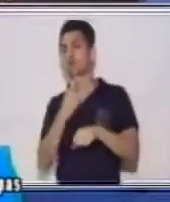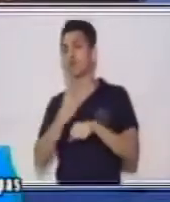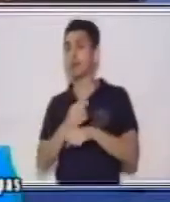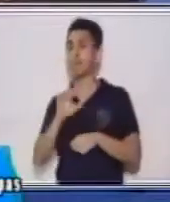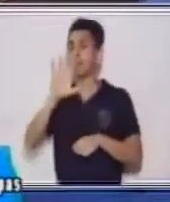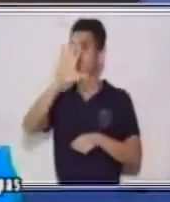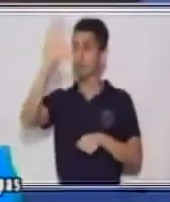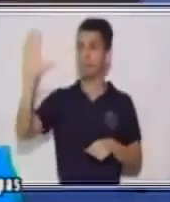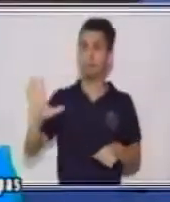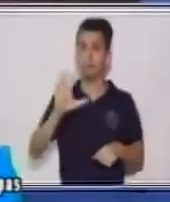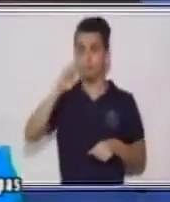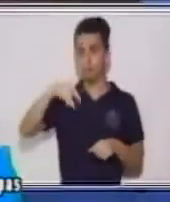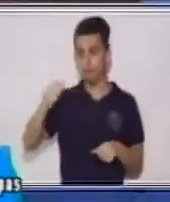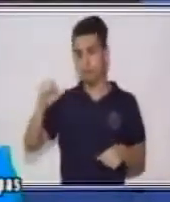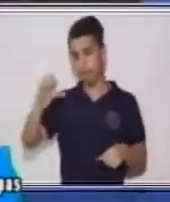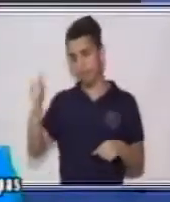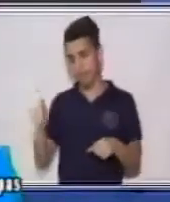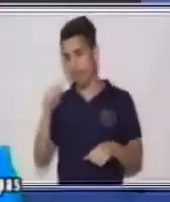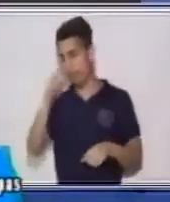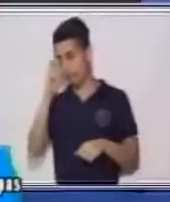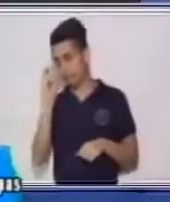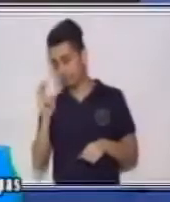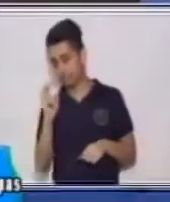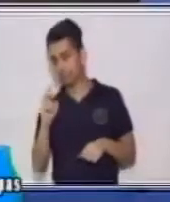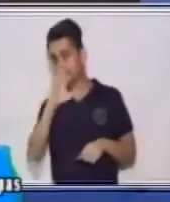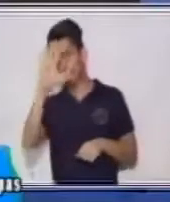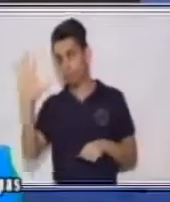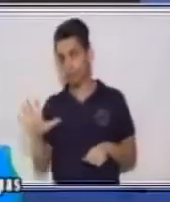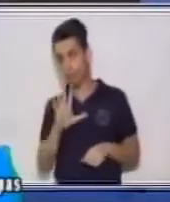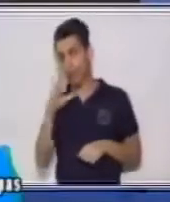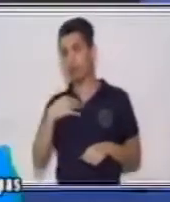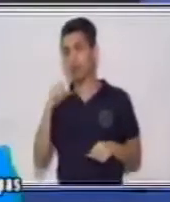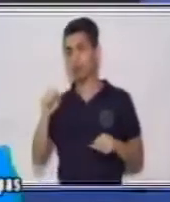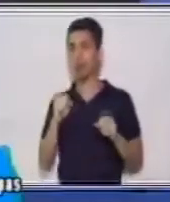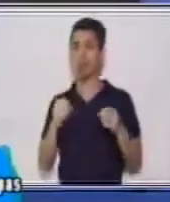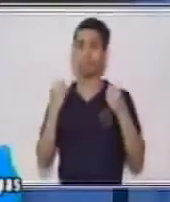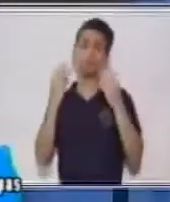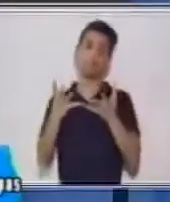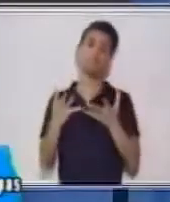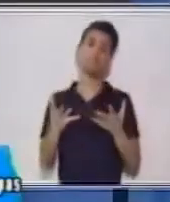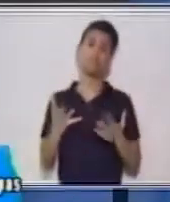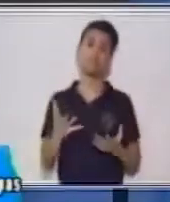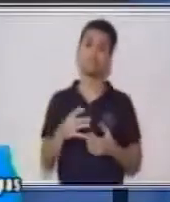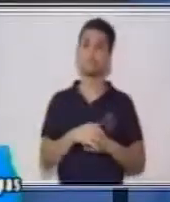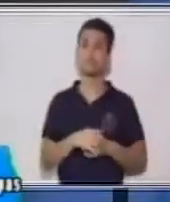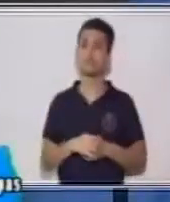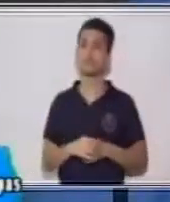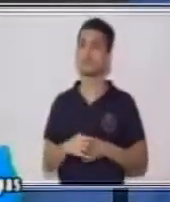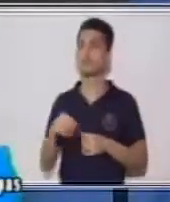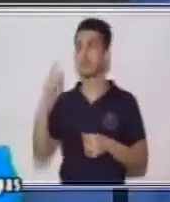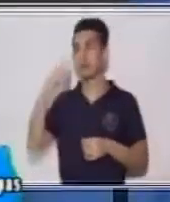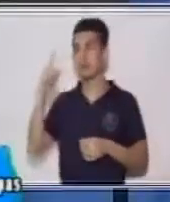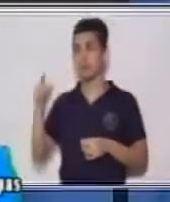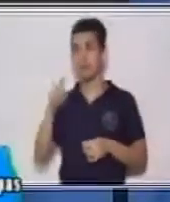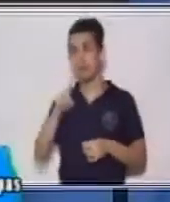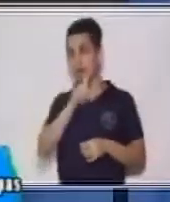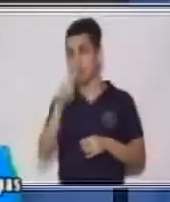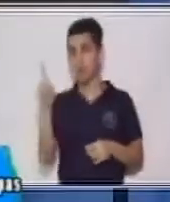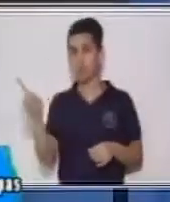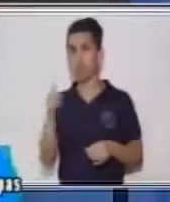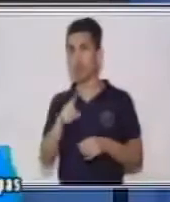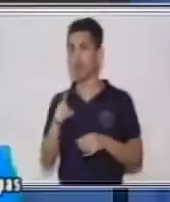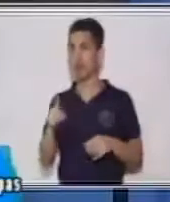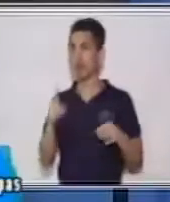mapa. Por medio de un mapa dice que voy a representar gráfica y métrica de una